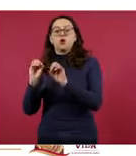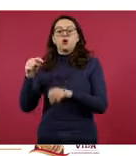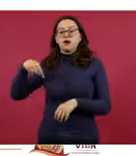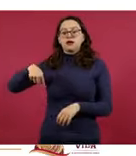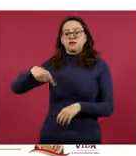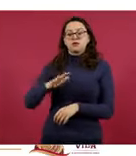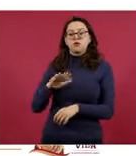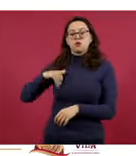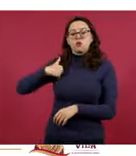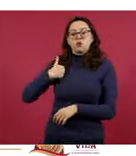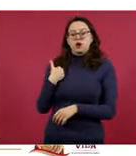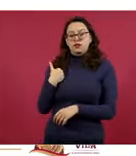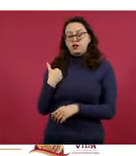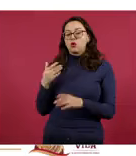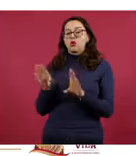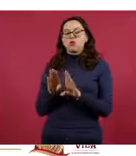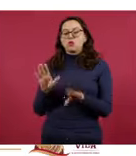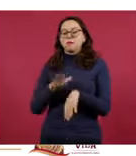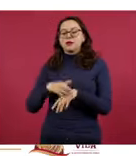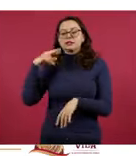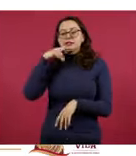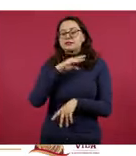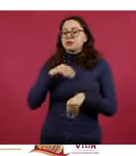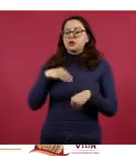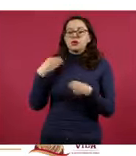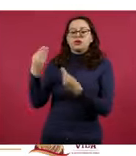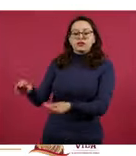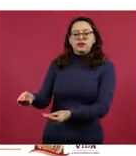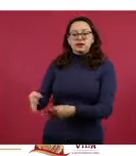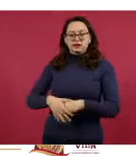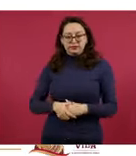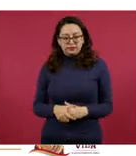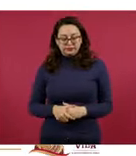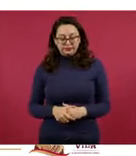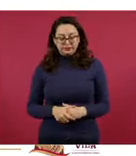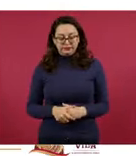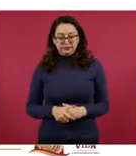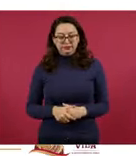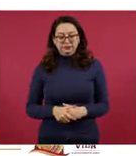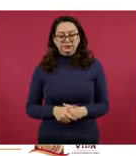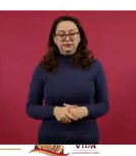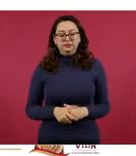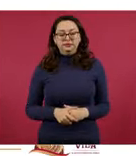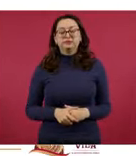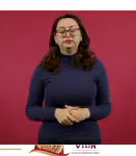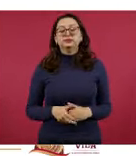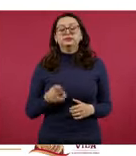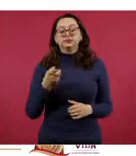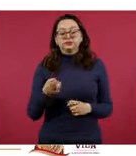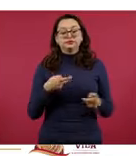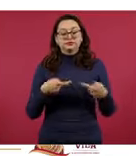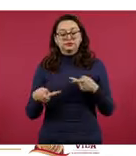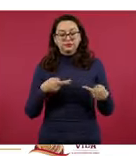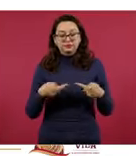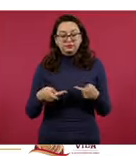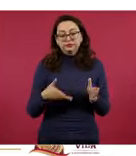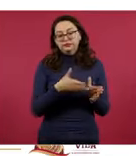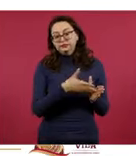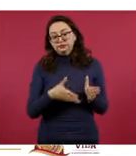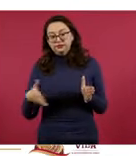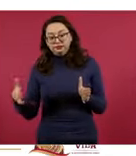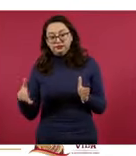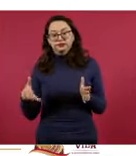cuál es el medio más rápido y más eficiente para llevar el medicamento. A partir de esta etapa de planeación se define